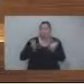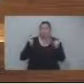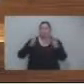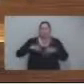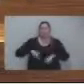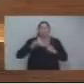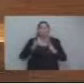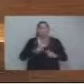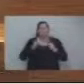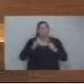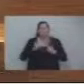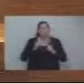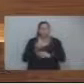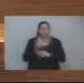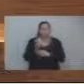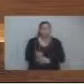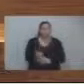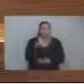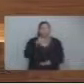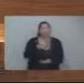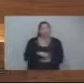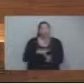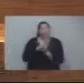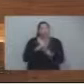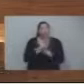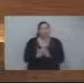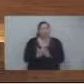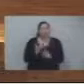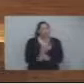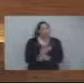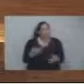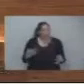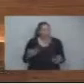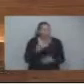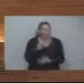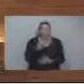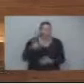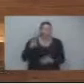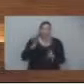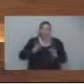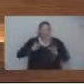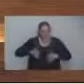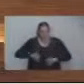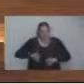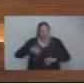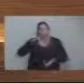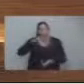discusión. Cuando llegue el momento oportuno, evidentemente, que es lo que dice la iniciativa, cuando llegue el momento